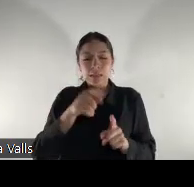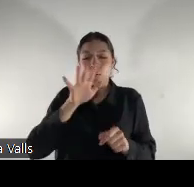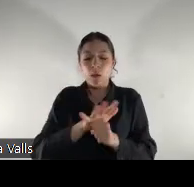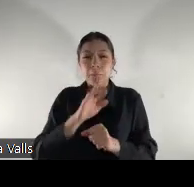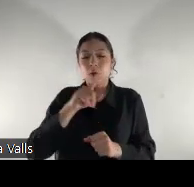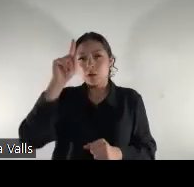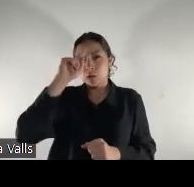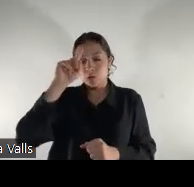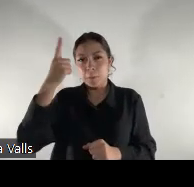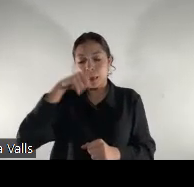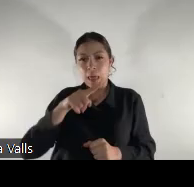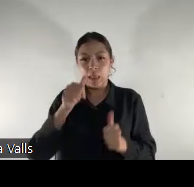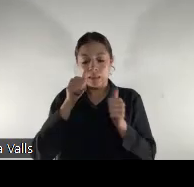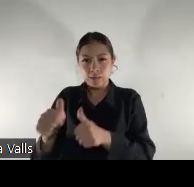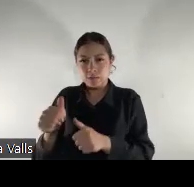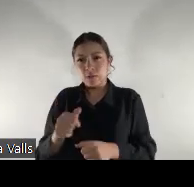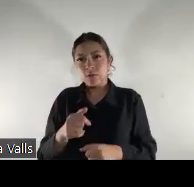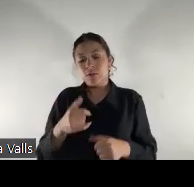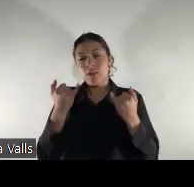para el área de intervención, las cuales